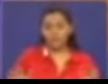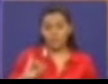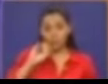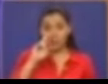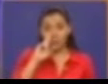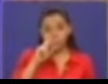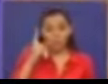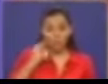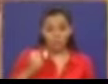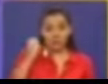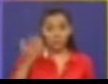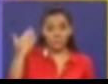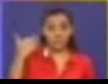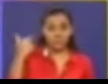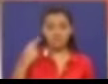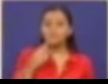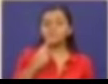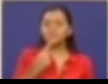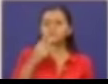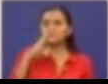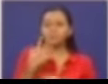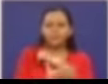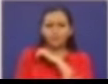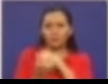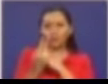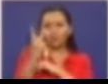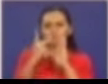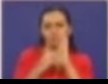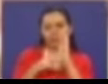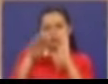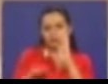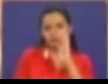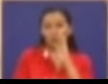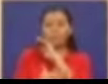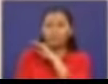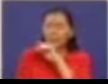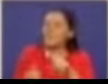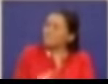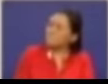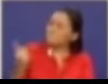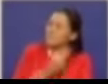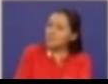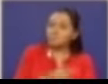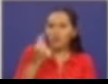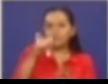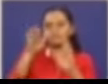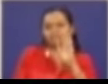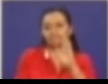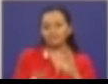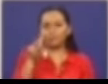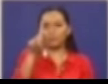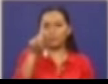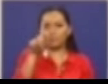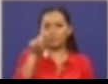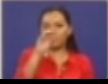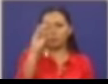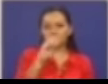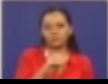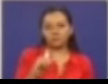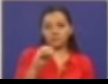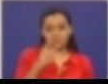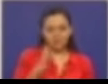año anterior, la pobreza ha bajado 2 puntos y la pobreza extrema ha bajado casi 1 punto. Esta es